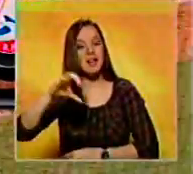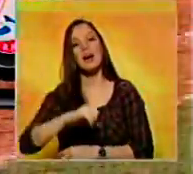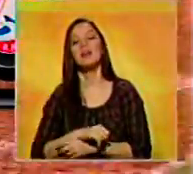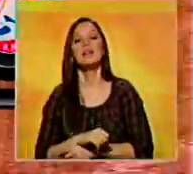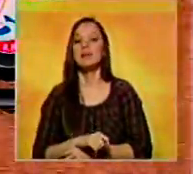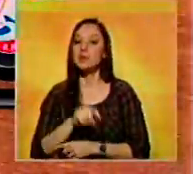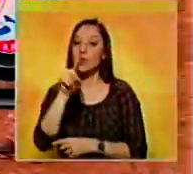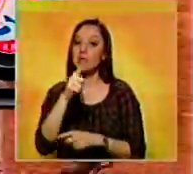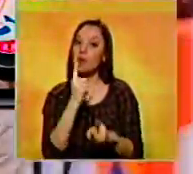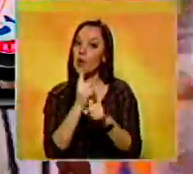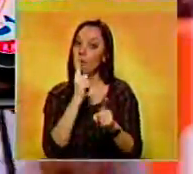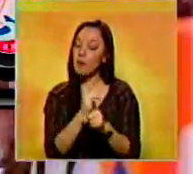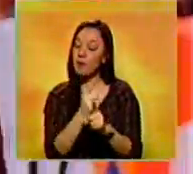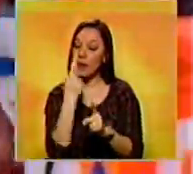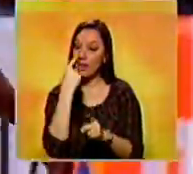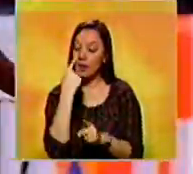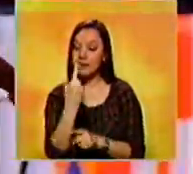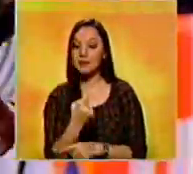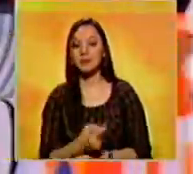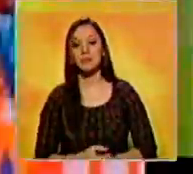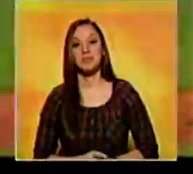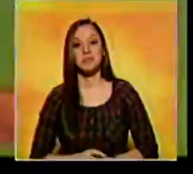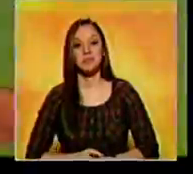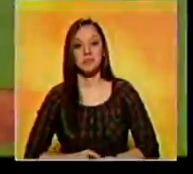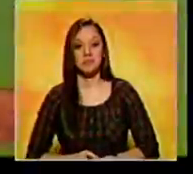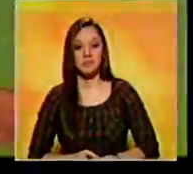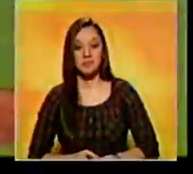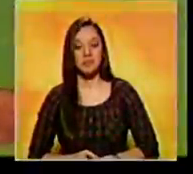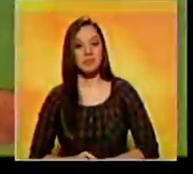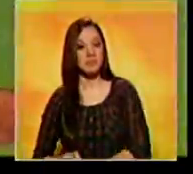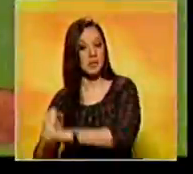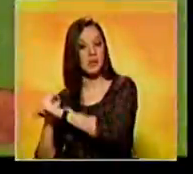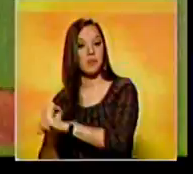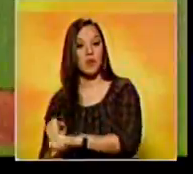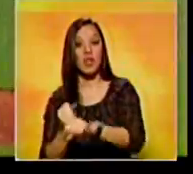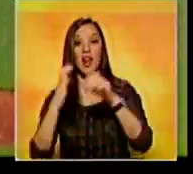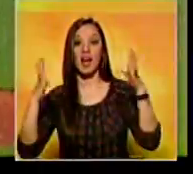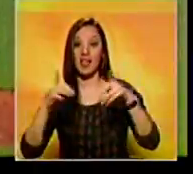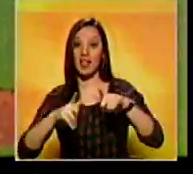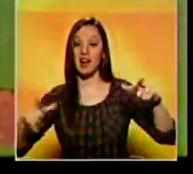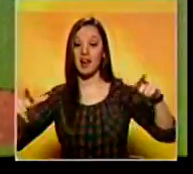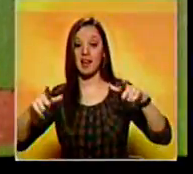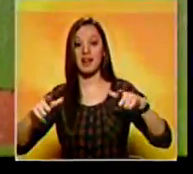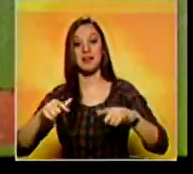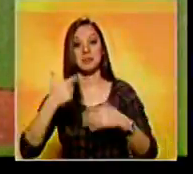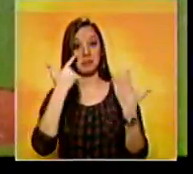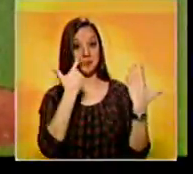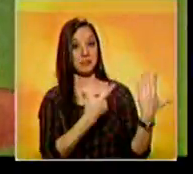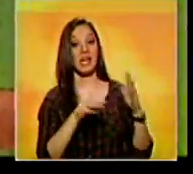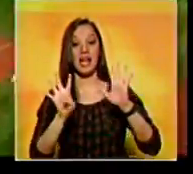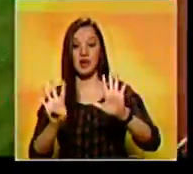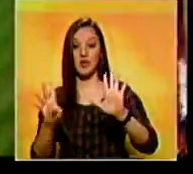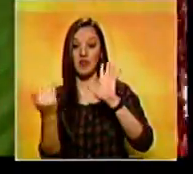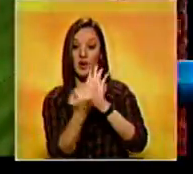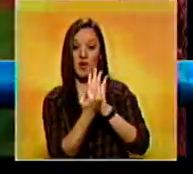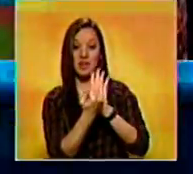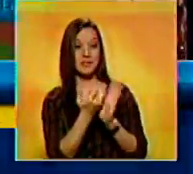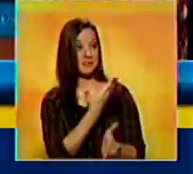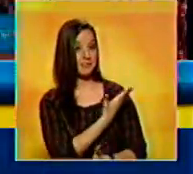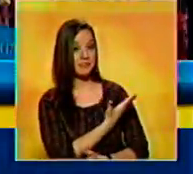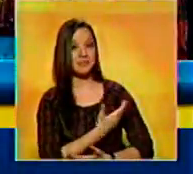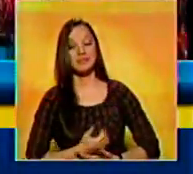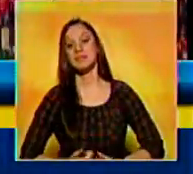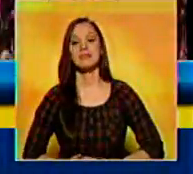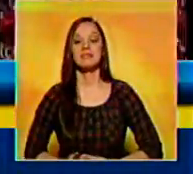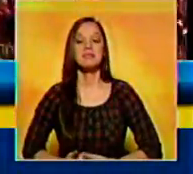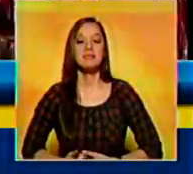Bailey enfrentará a su ex equipo. Y en el béisbol de las Grandes Ligas, noveno inning en el Busch Stadium, y Colton Wong descarga toda su fuerza por